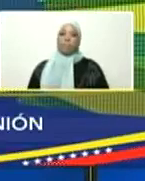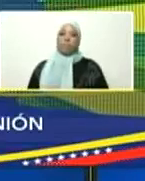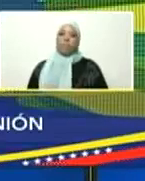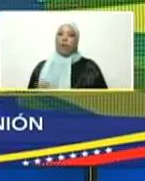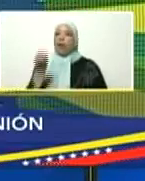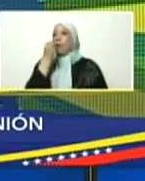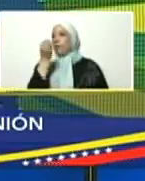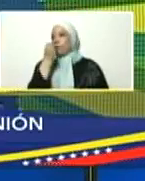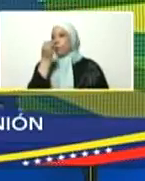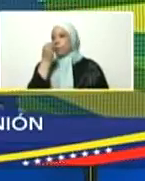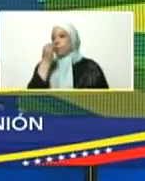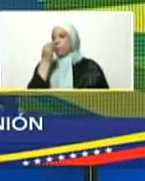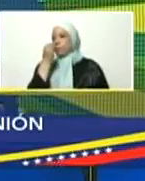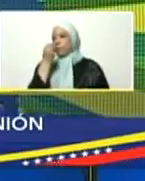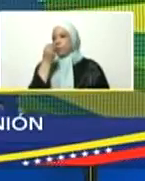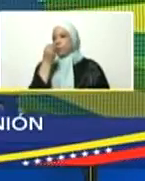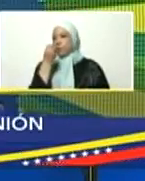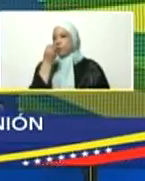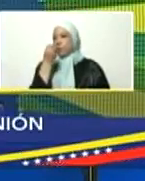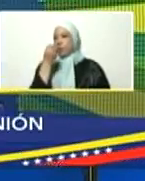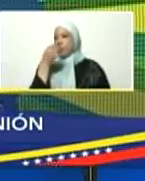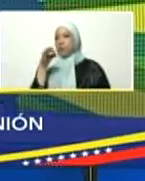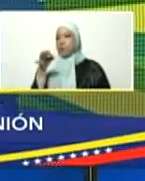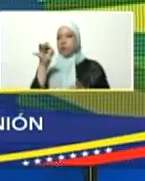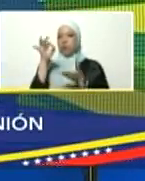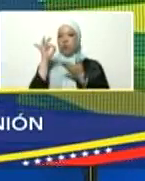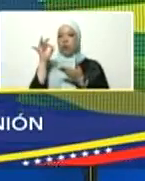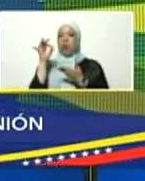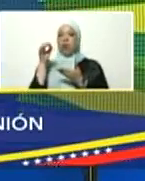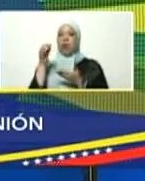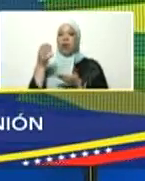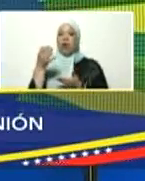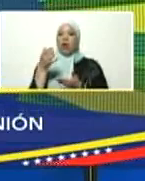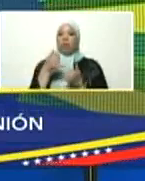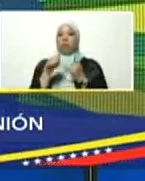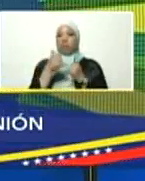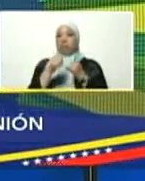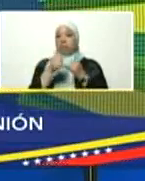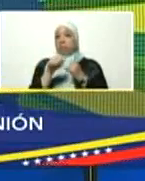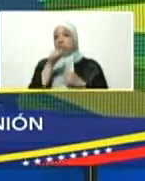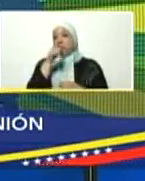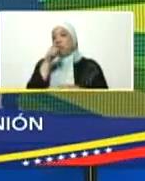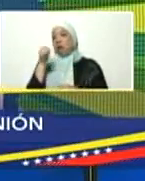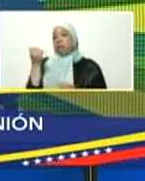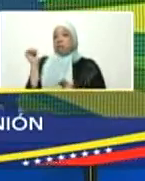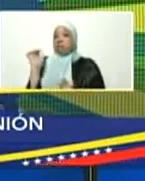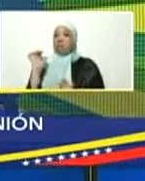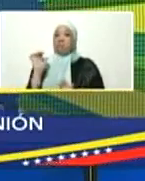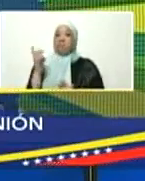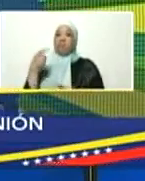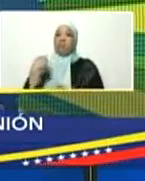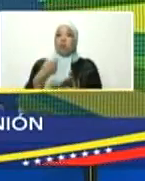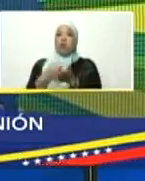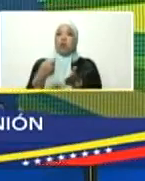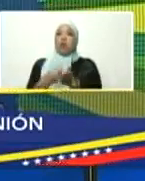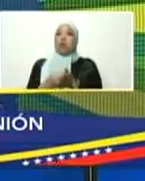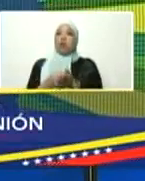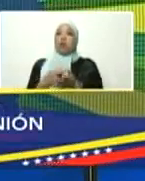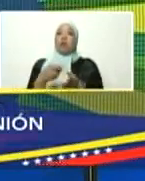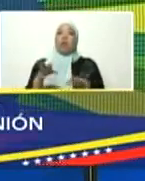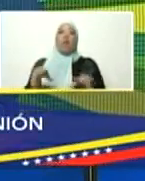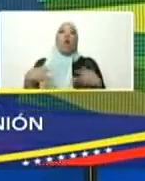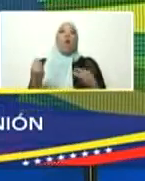comer y se tomaron un traguito. Y cuando fueron a pagar, el mesonero le dijo, ¿con quién quiere